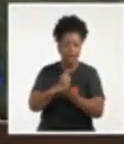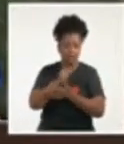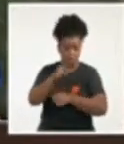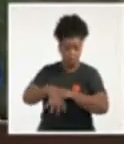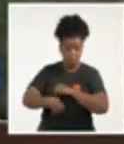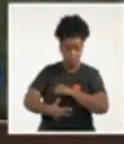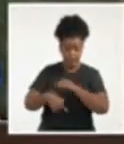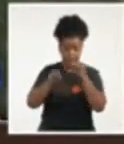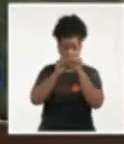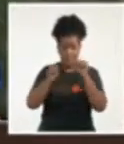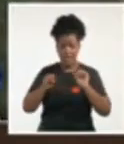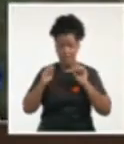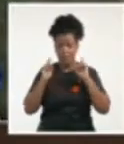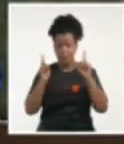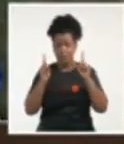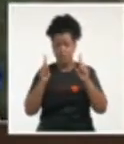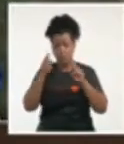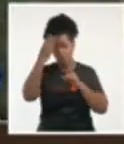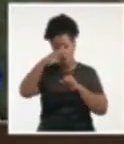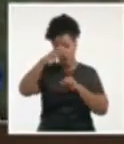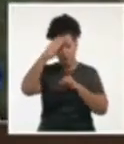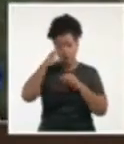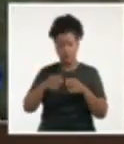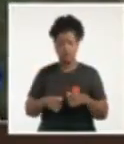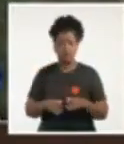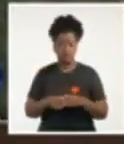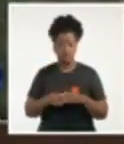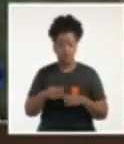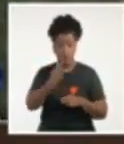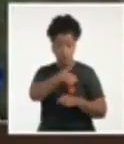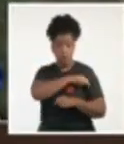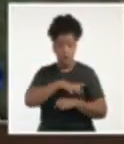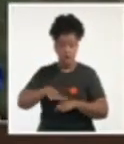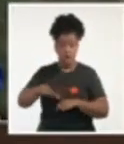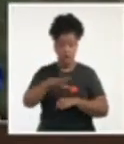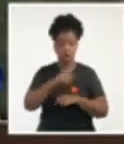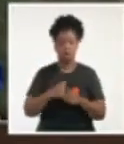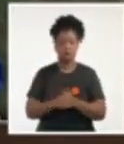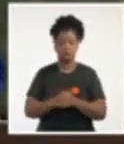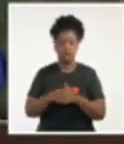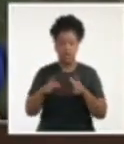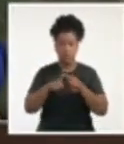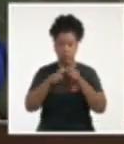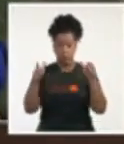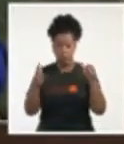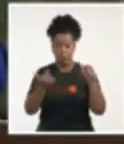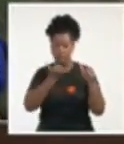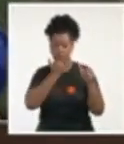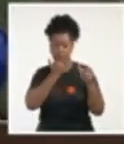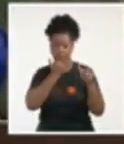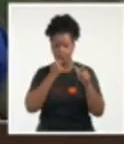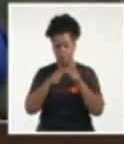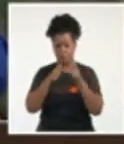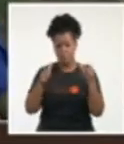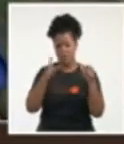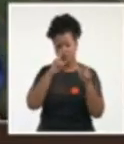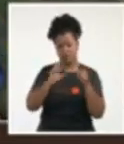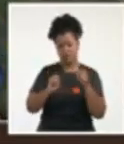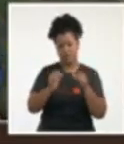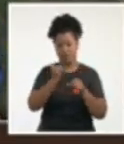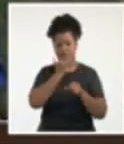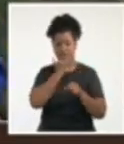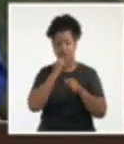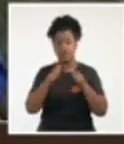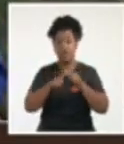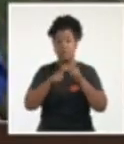político cubano, las maneras que hacemos las cosas? A nuestro pueblo, a la mayor parte de nuestro pueblo no, porque es esa mayor parte la que construye